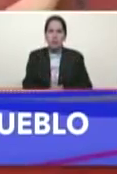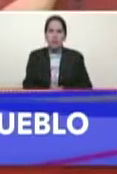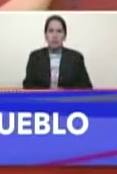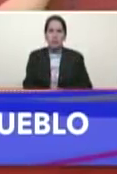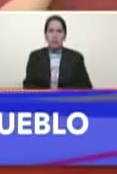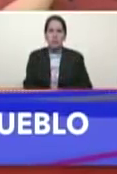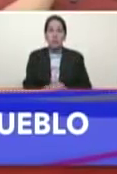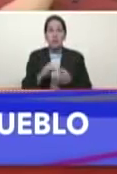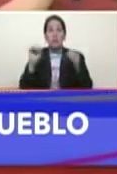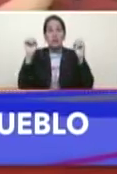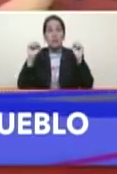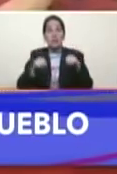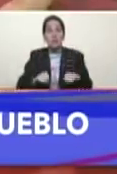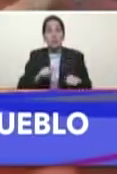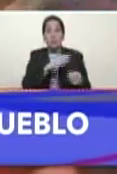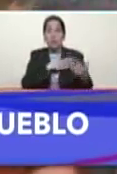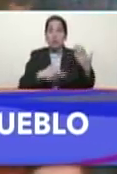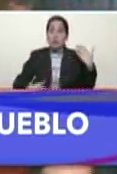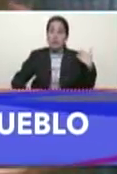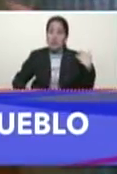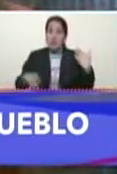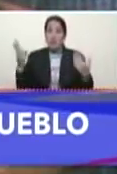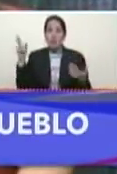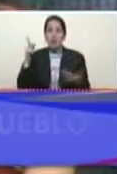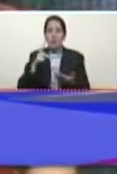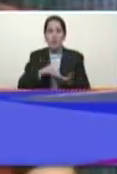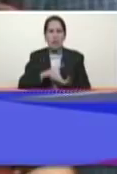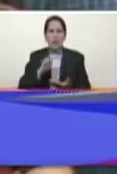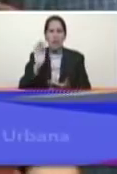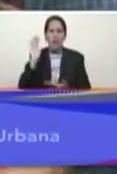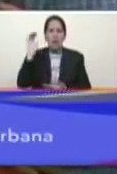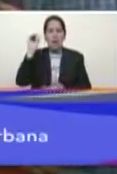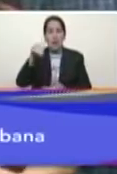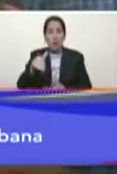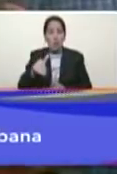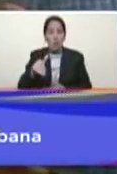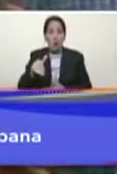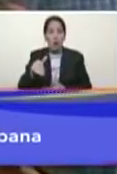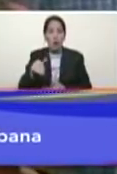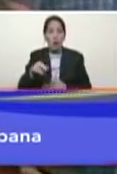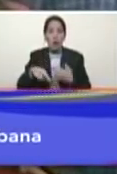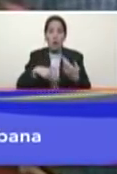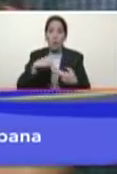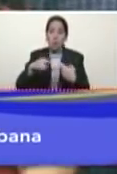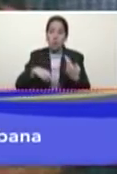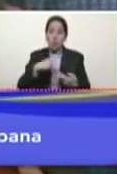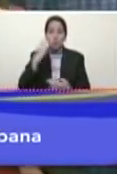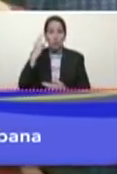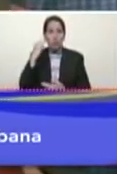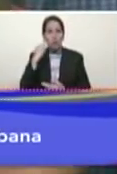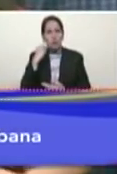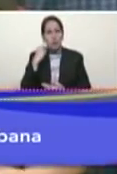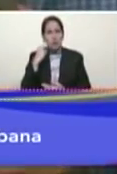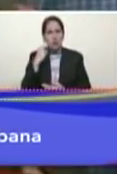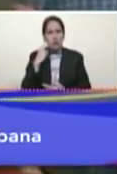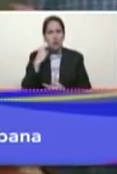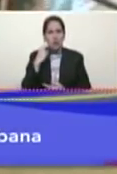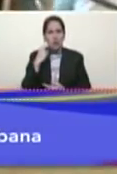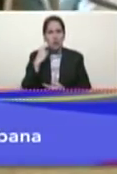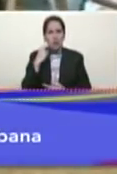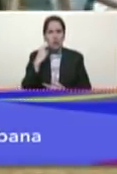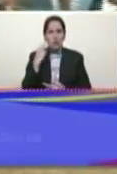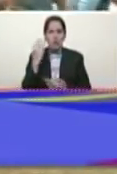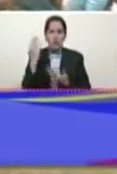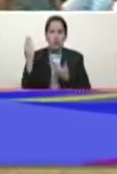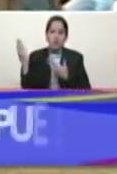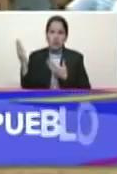Así es, señor presidente, nos encontramos en el estado Aragua, cuna de la revolución bolivariana, municipio Revenga, en la comuna Guaracarima. En